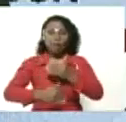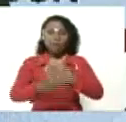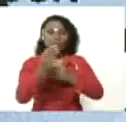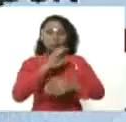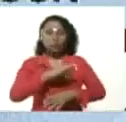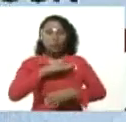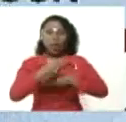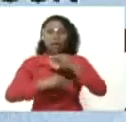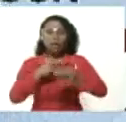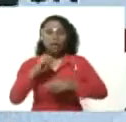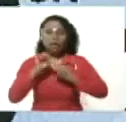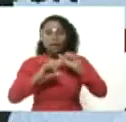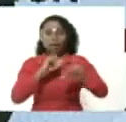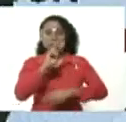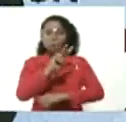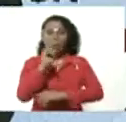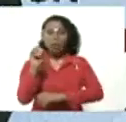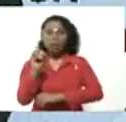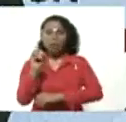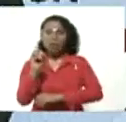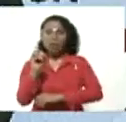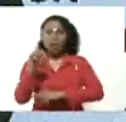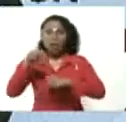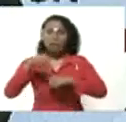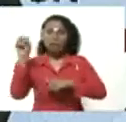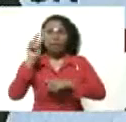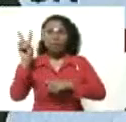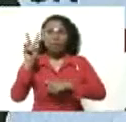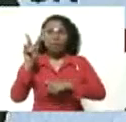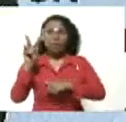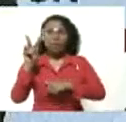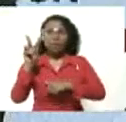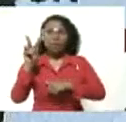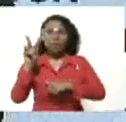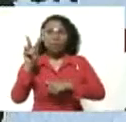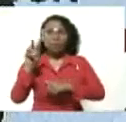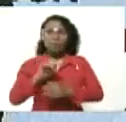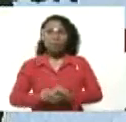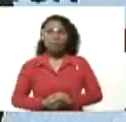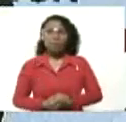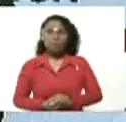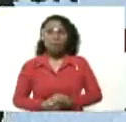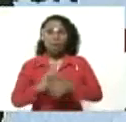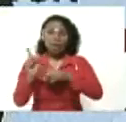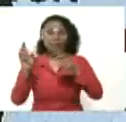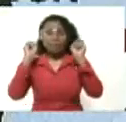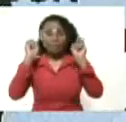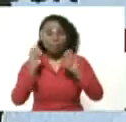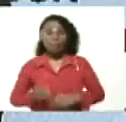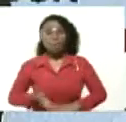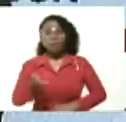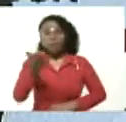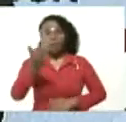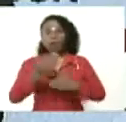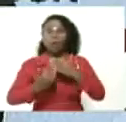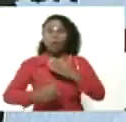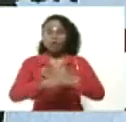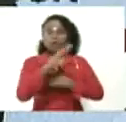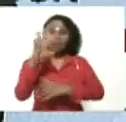el siglo XX en Venezuela, una parte importante de los avances